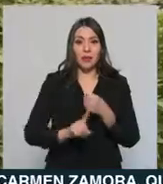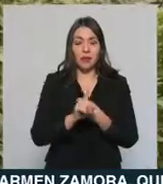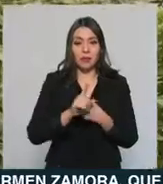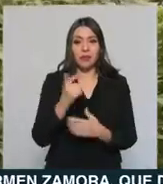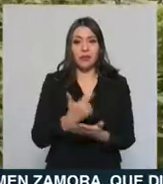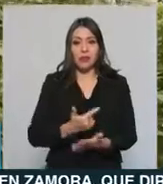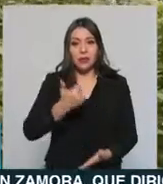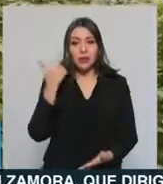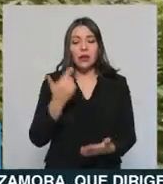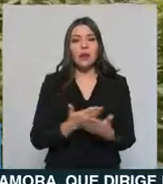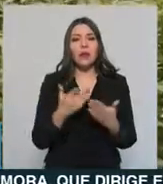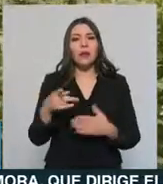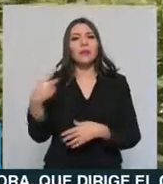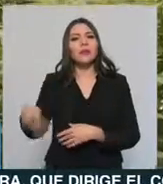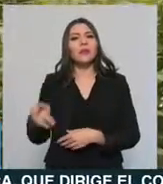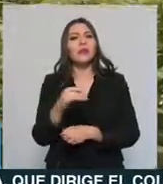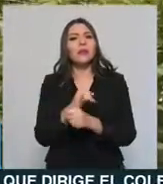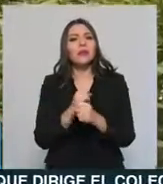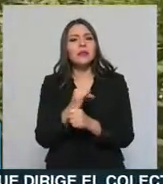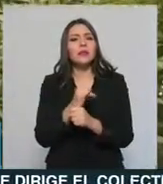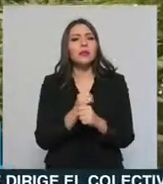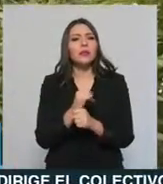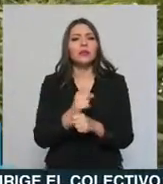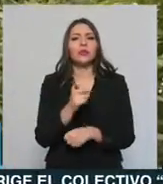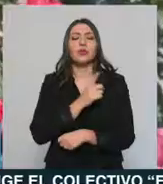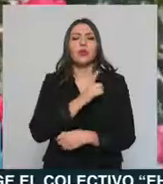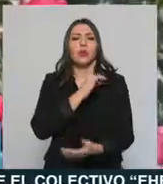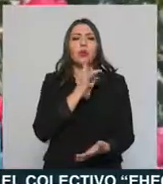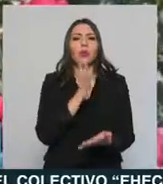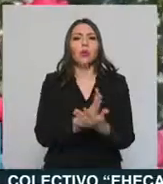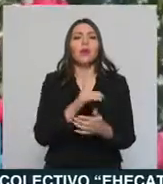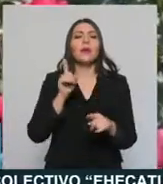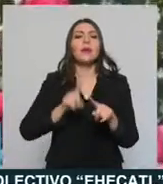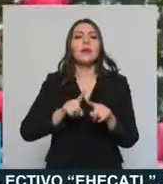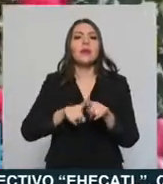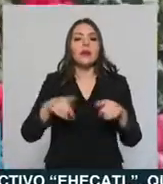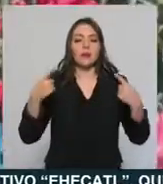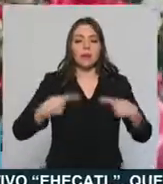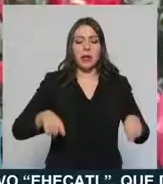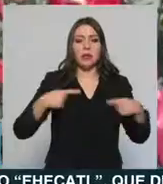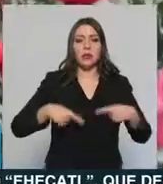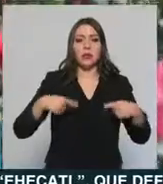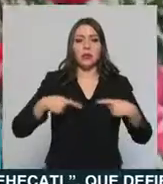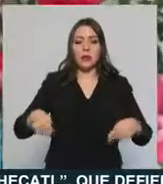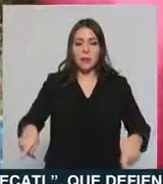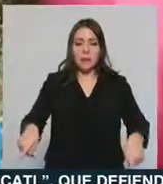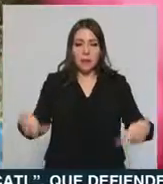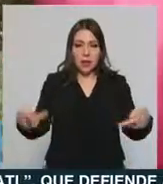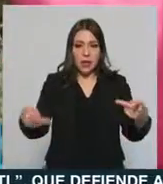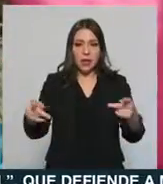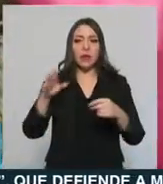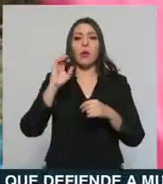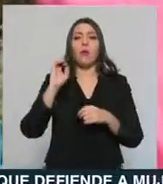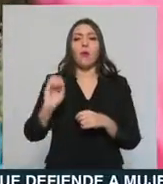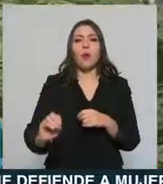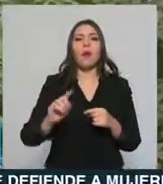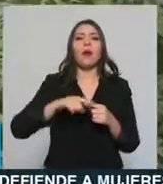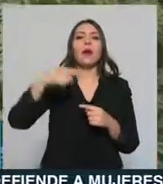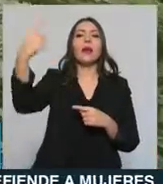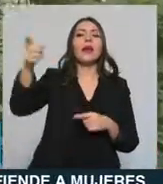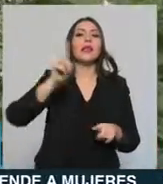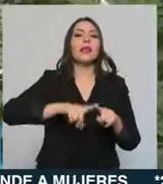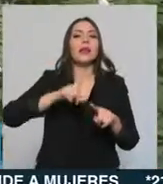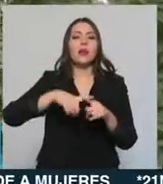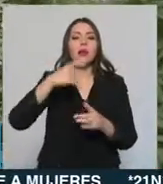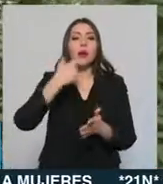las carpetas de investigación tienen que ver solo con el consumidor final o con el vendedor, pero no se identifican las redes de distribución ni la